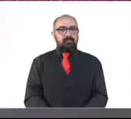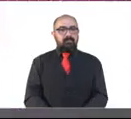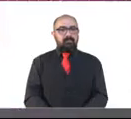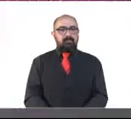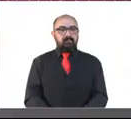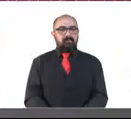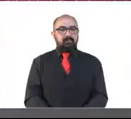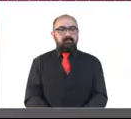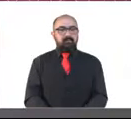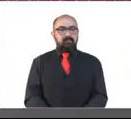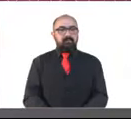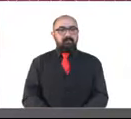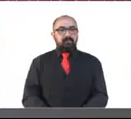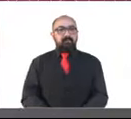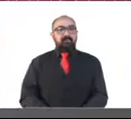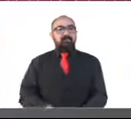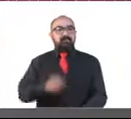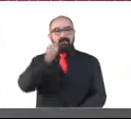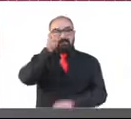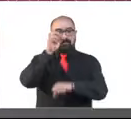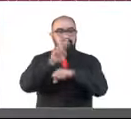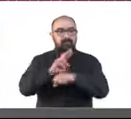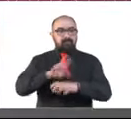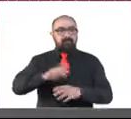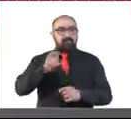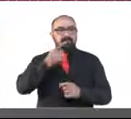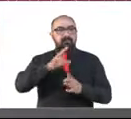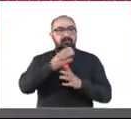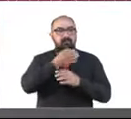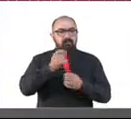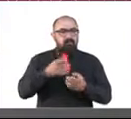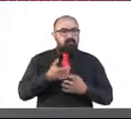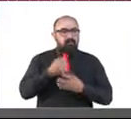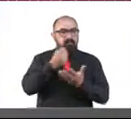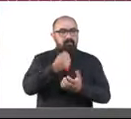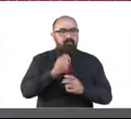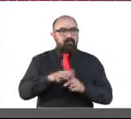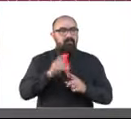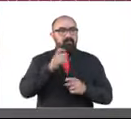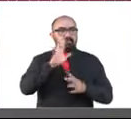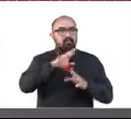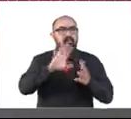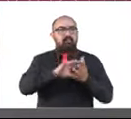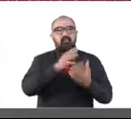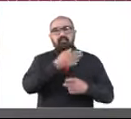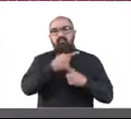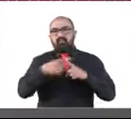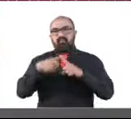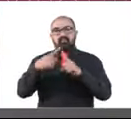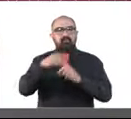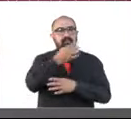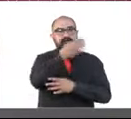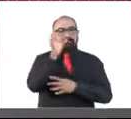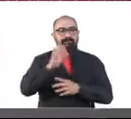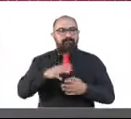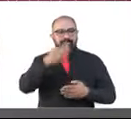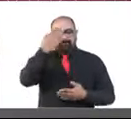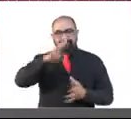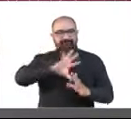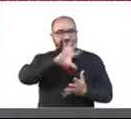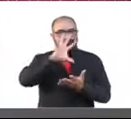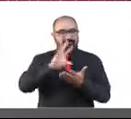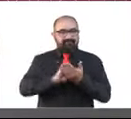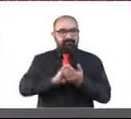Es secretario de Recursos Naturales y pues también de, pues, de SADER, en pocas palabras, ¿no? Más